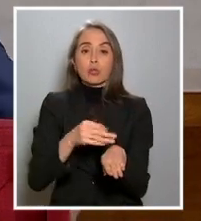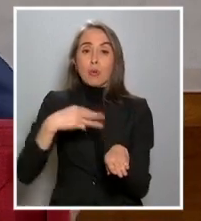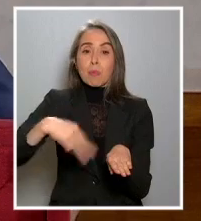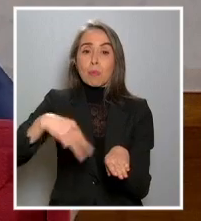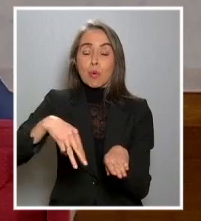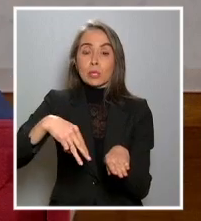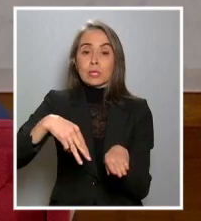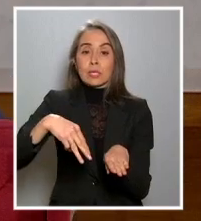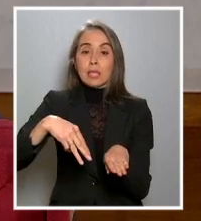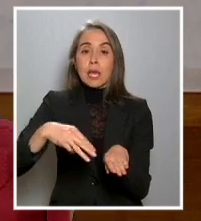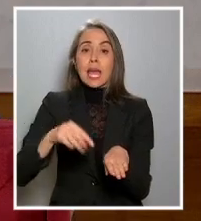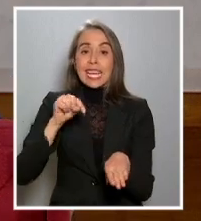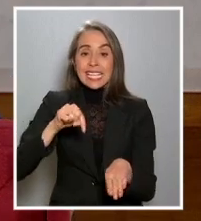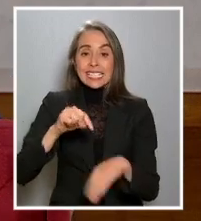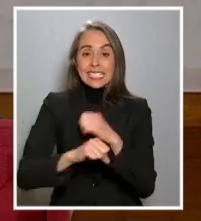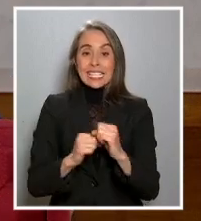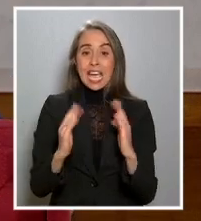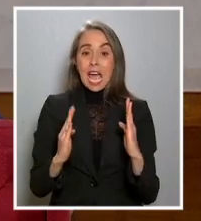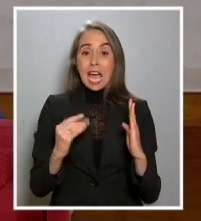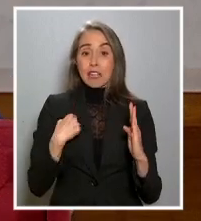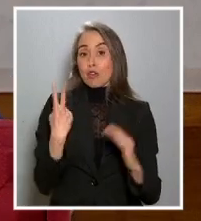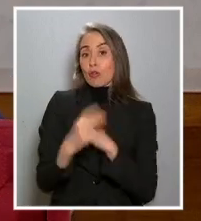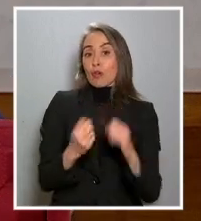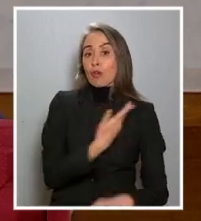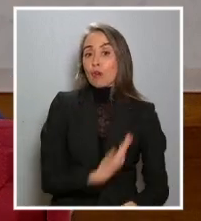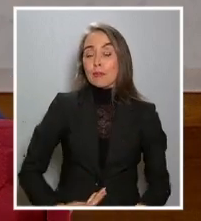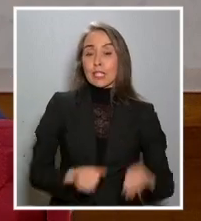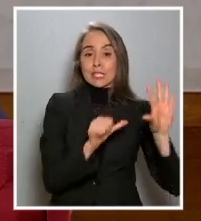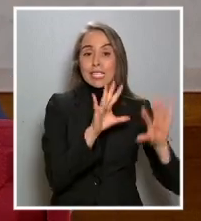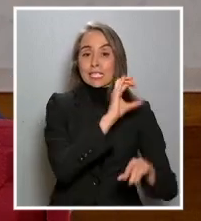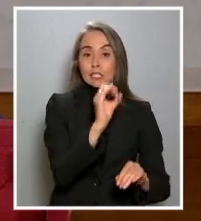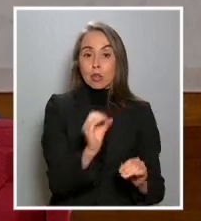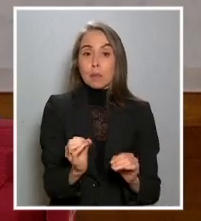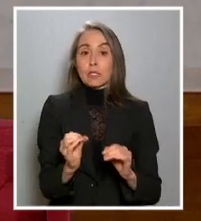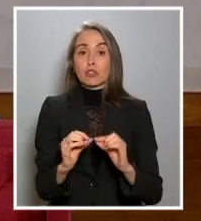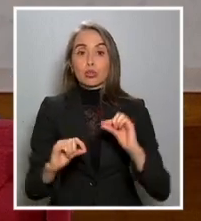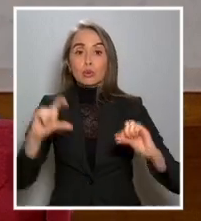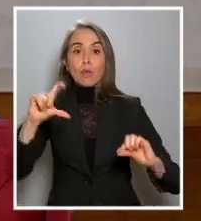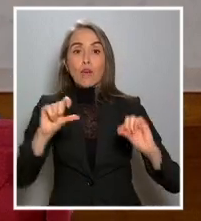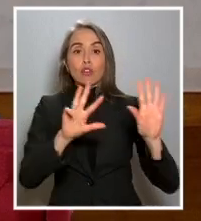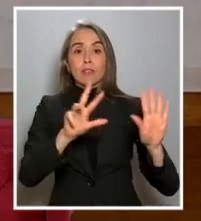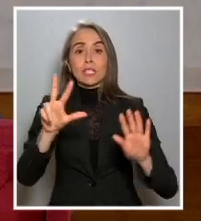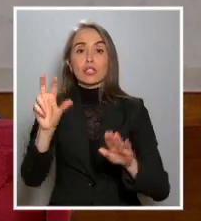municipal aumentaran en este periodo de 65% a 98%.